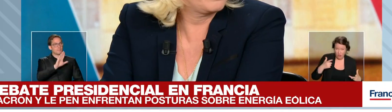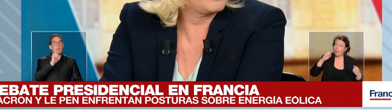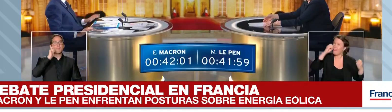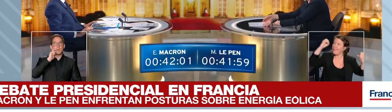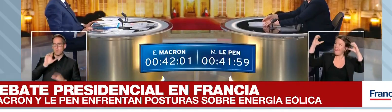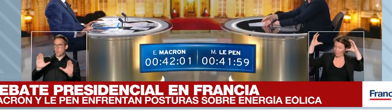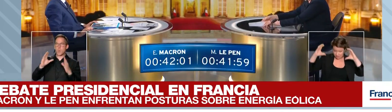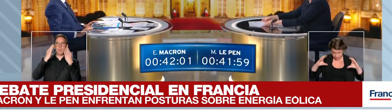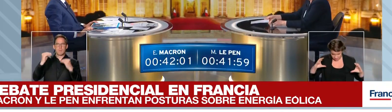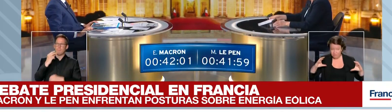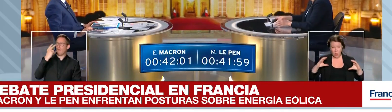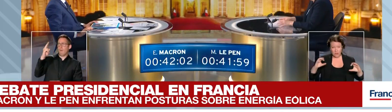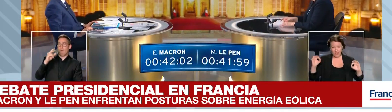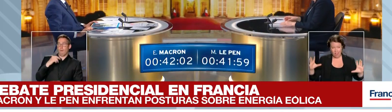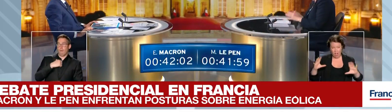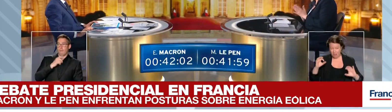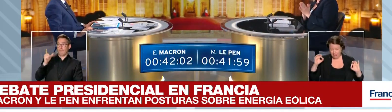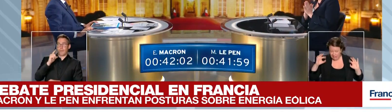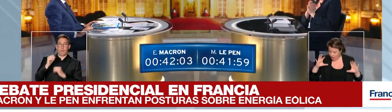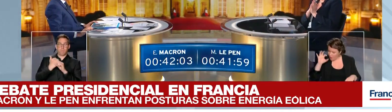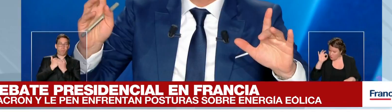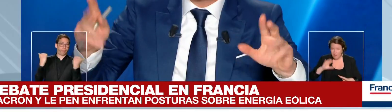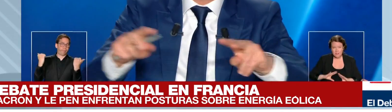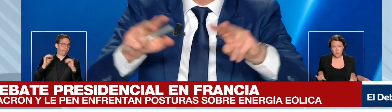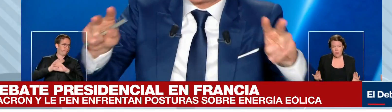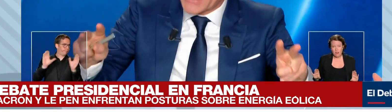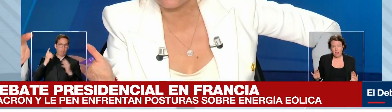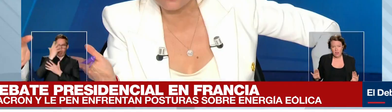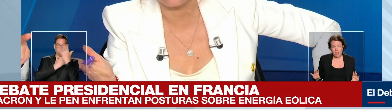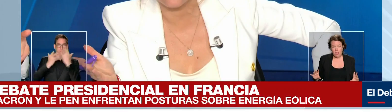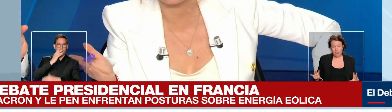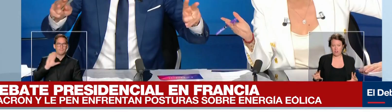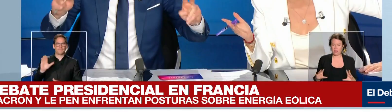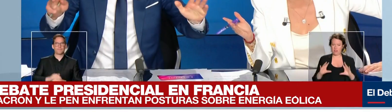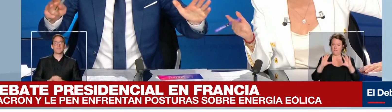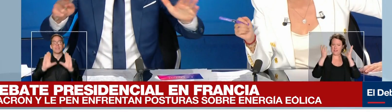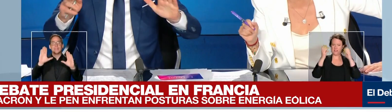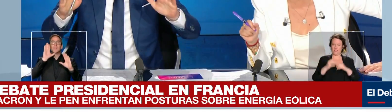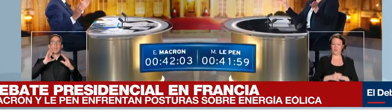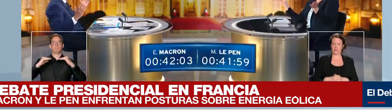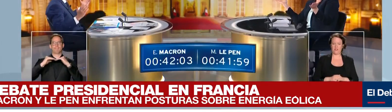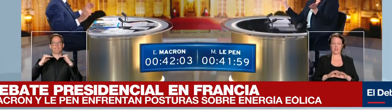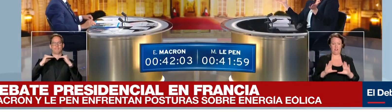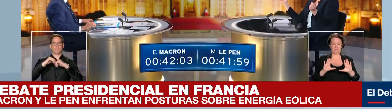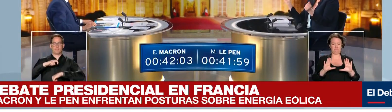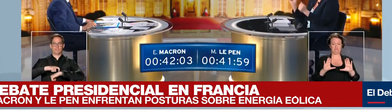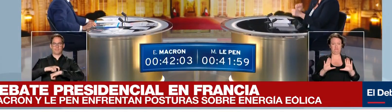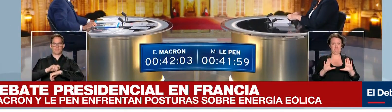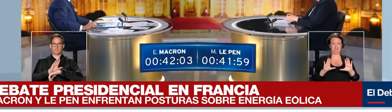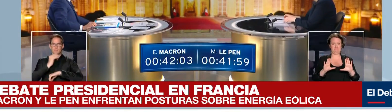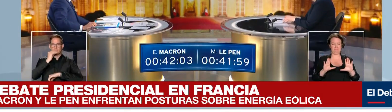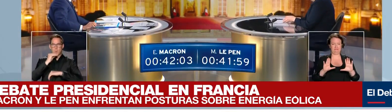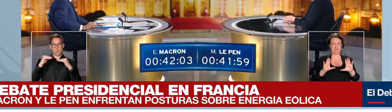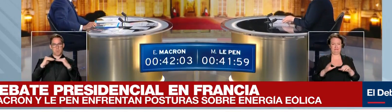Hay que apoyarse en una visión. Es una visión, señora Le Pen, pero está nublada. Miren los